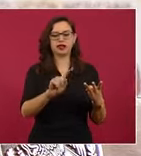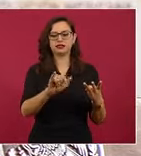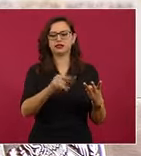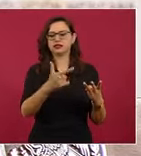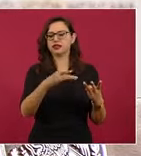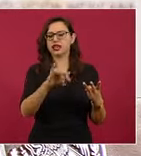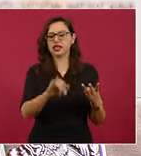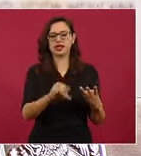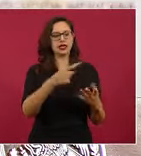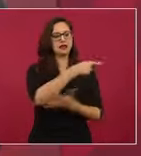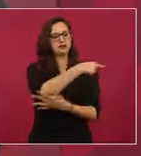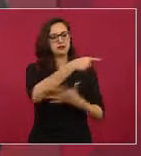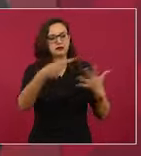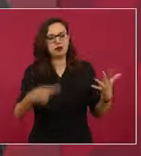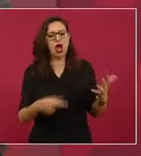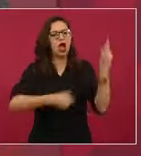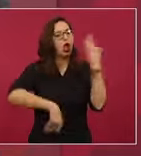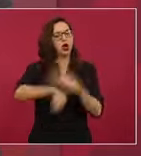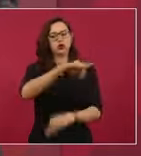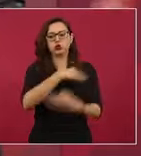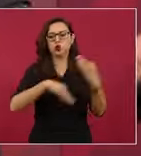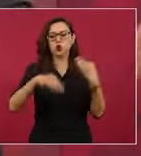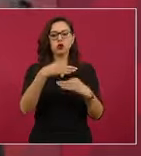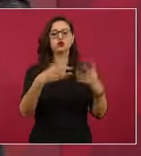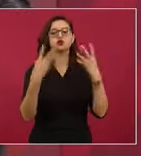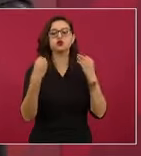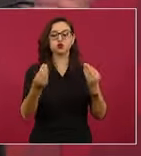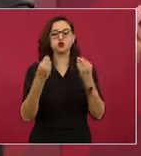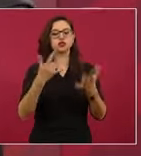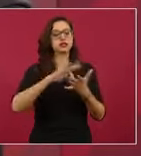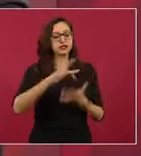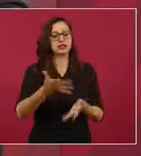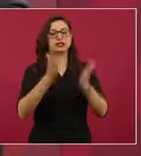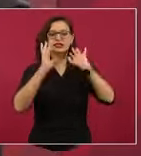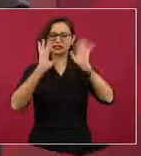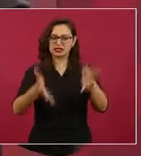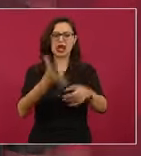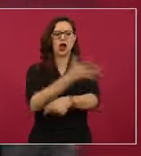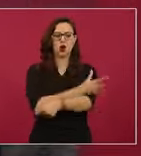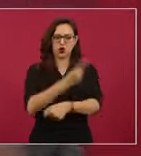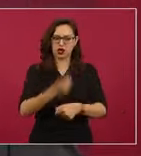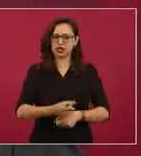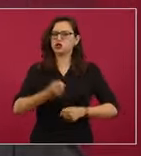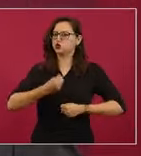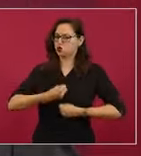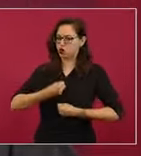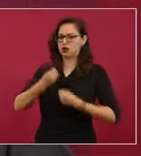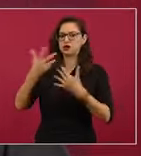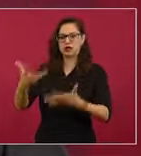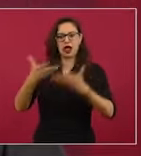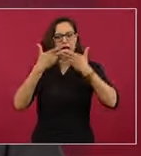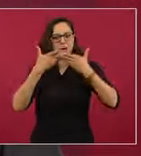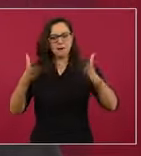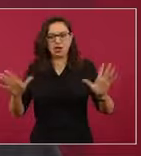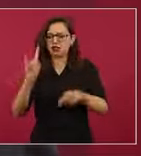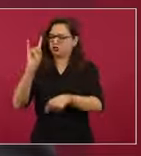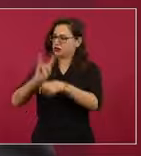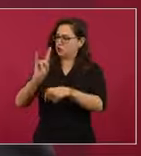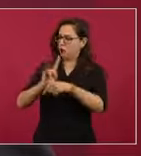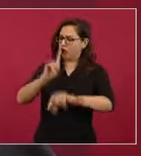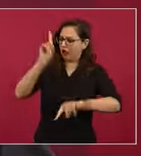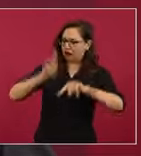todos que se estén expresando, se estén manifestando abiertamente. Esto